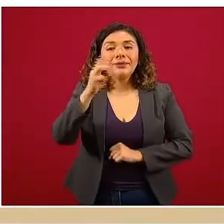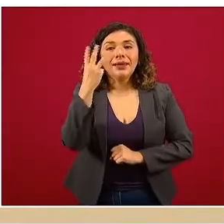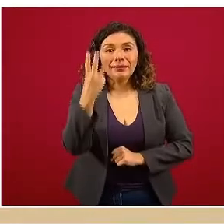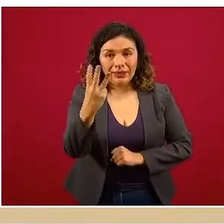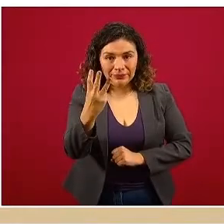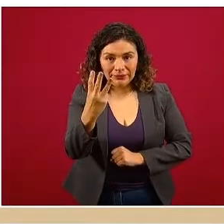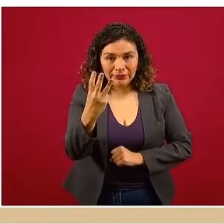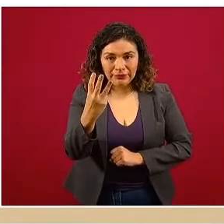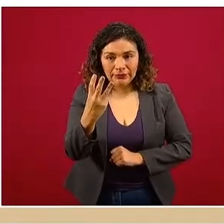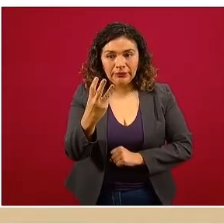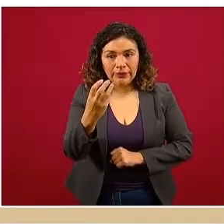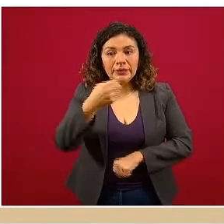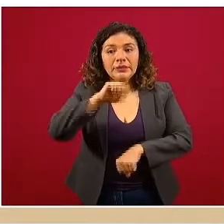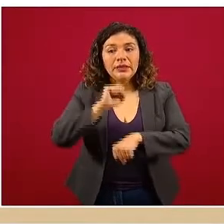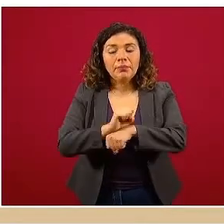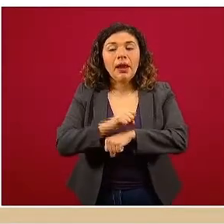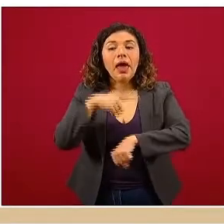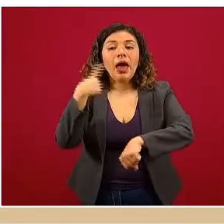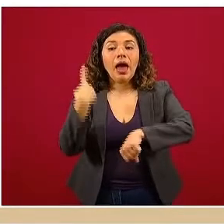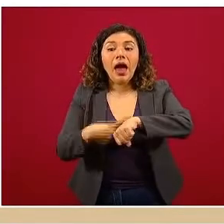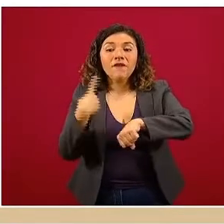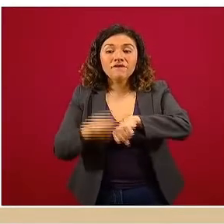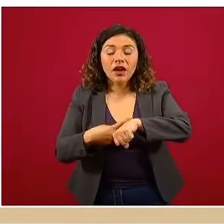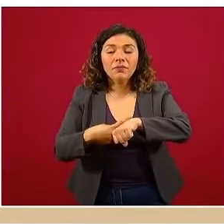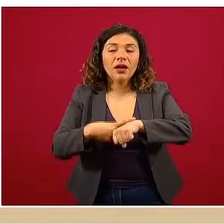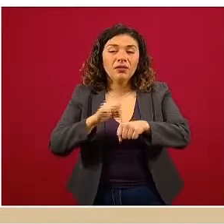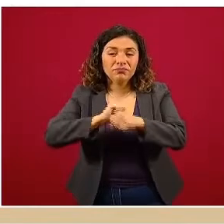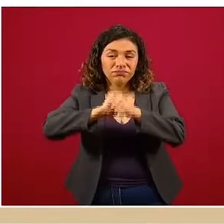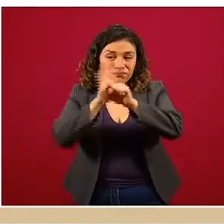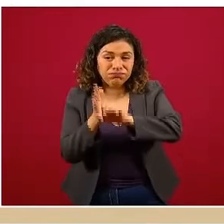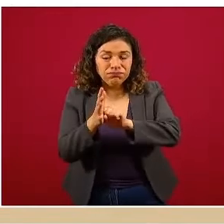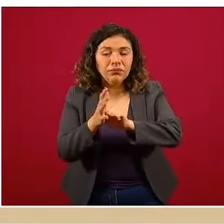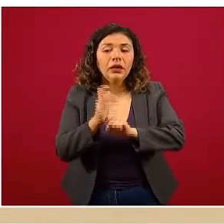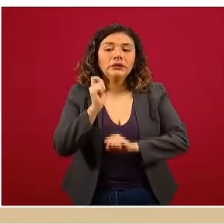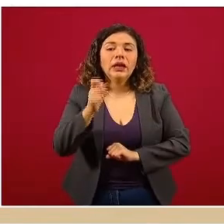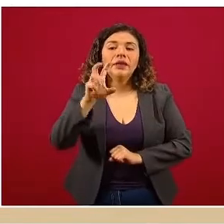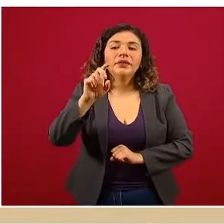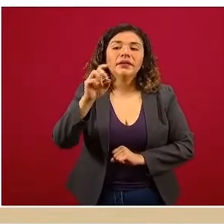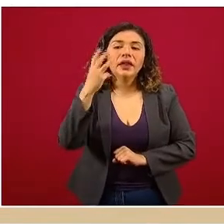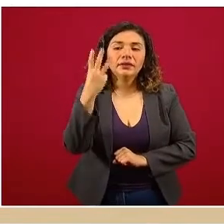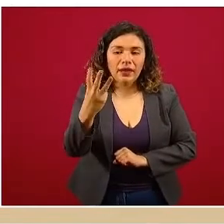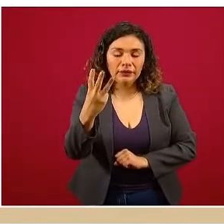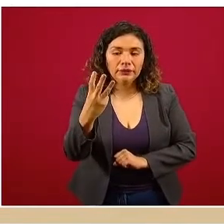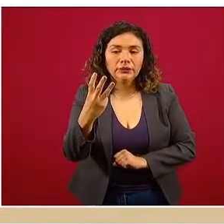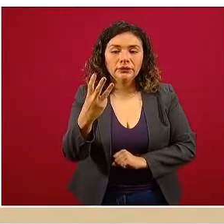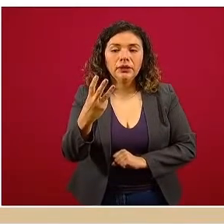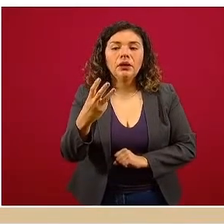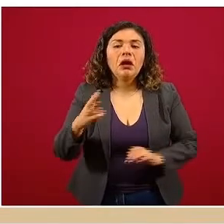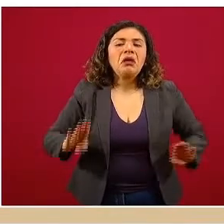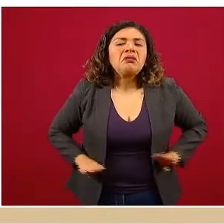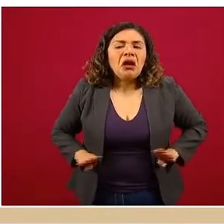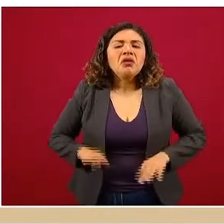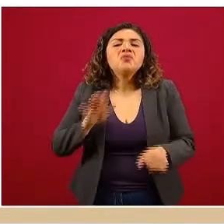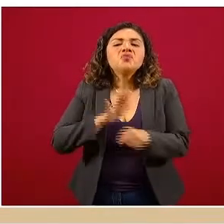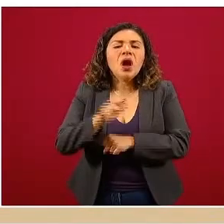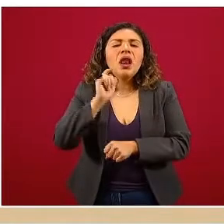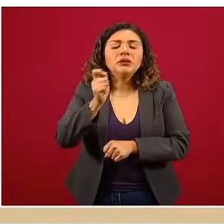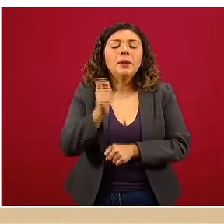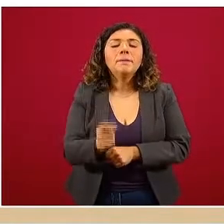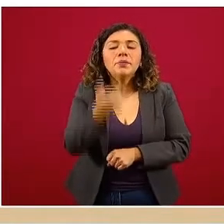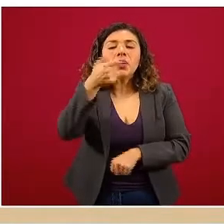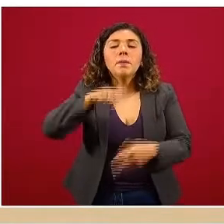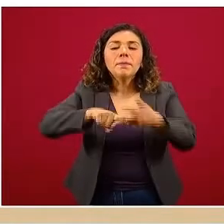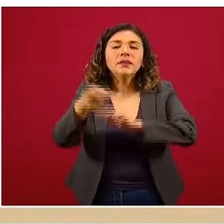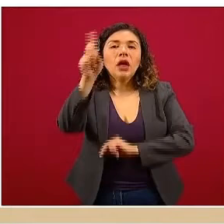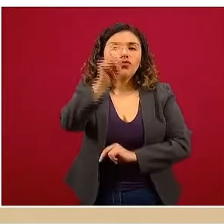año. Le llamamos semana epidemiológica, que no tiene otra característica excepto que se cuenta a partir del